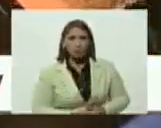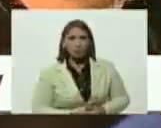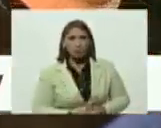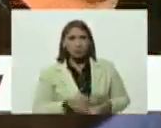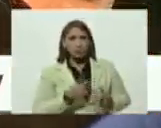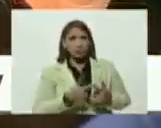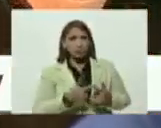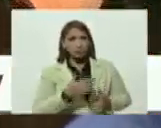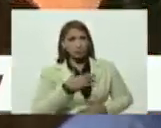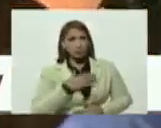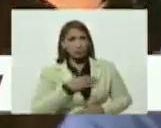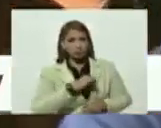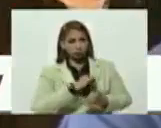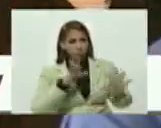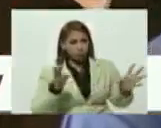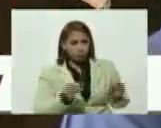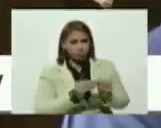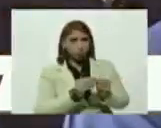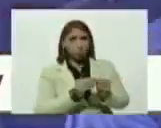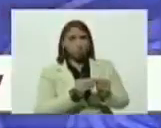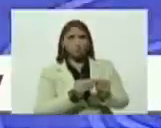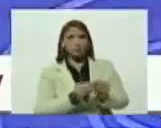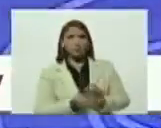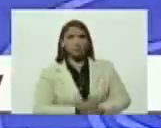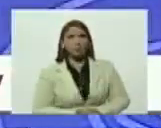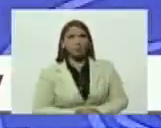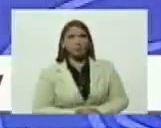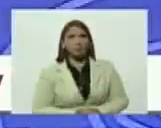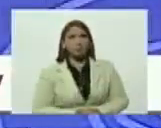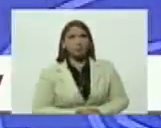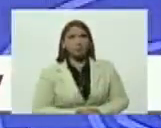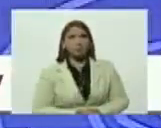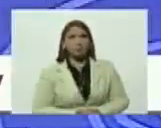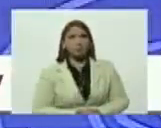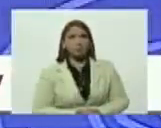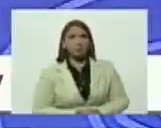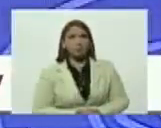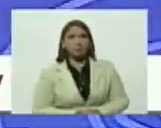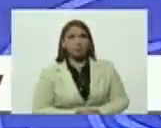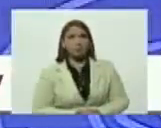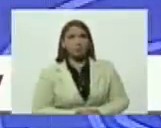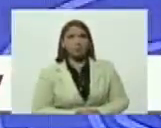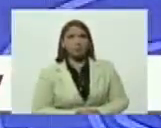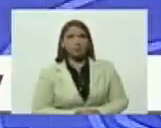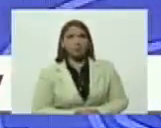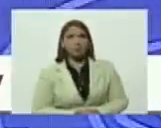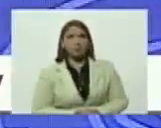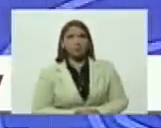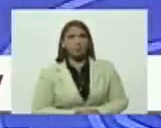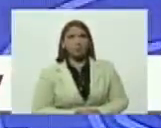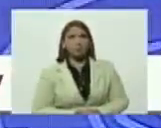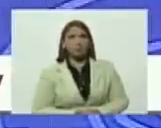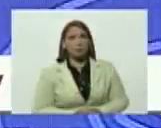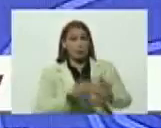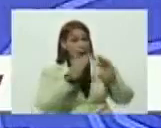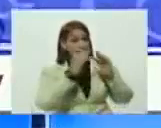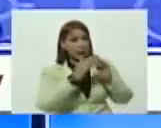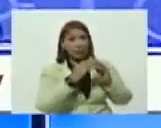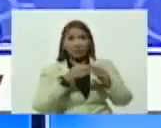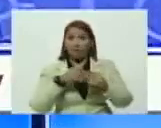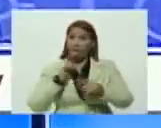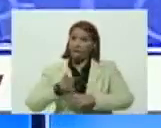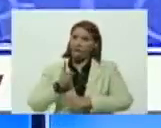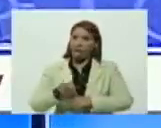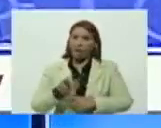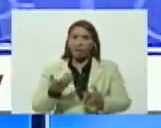yo, ya para finalizar y no encadenarme, a veces me dicen que me encadeno, para no encadenarme. En la casa se encadena, y yo la